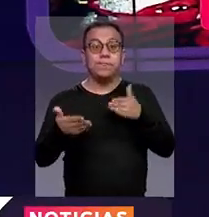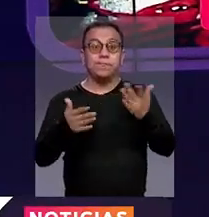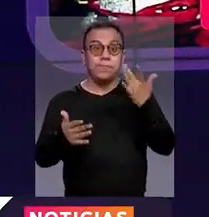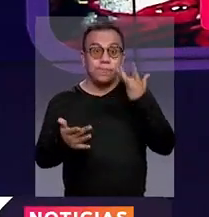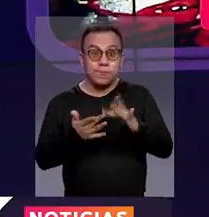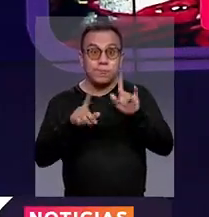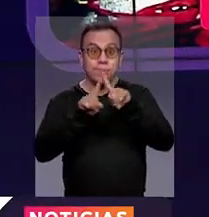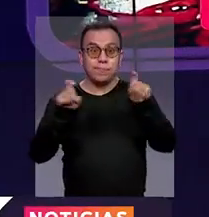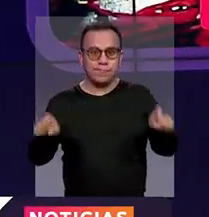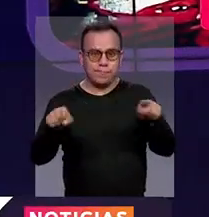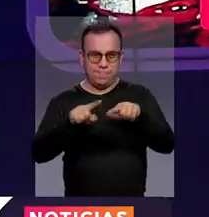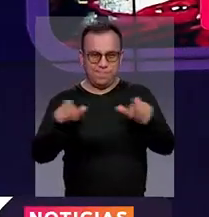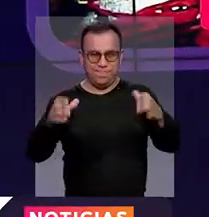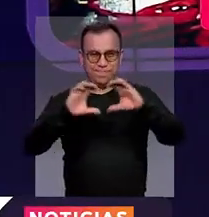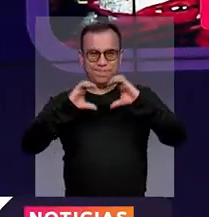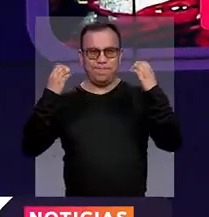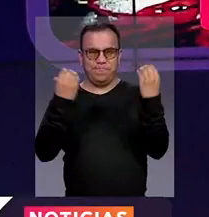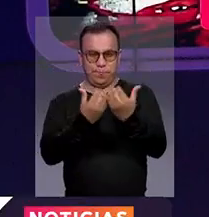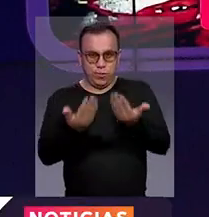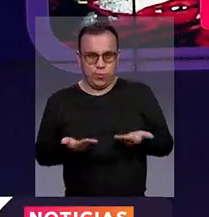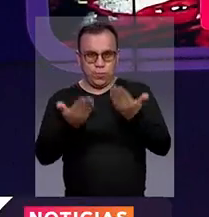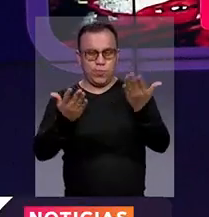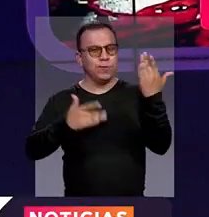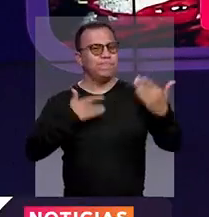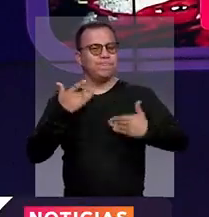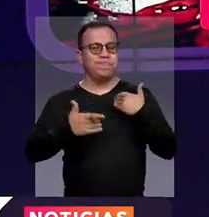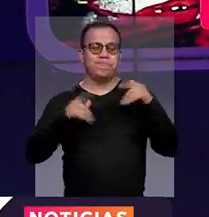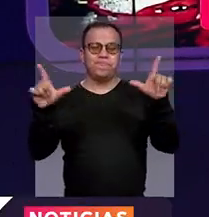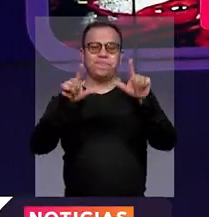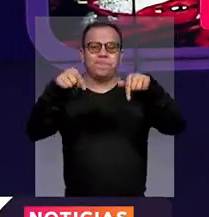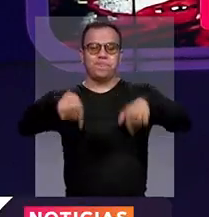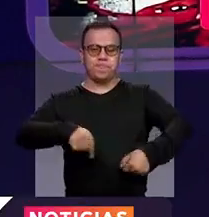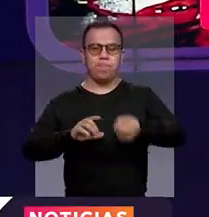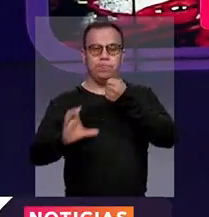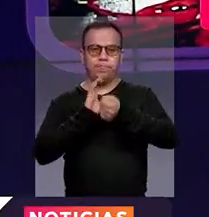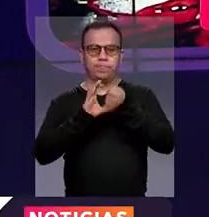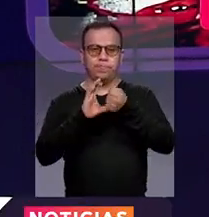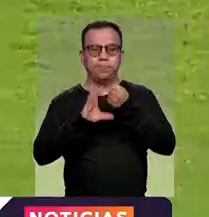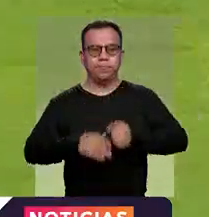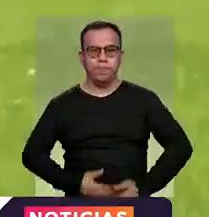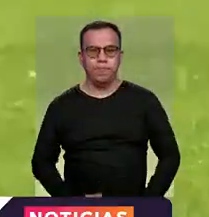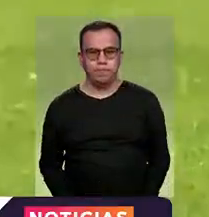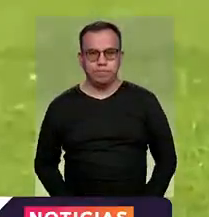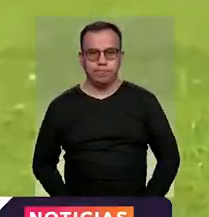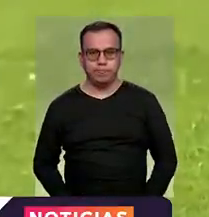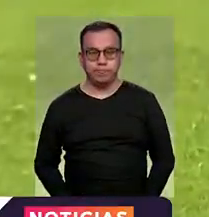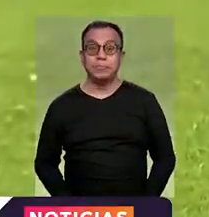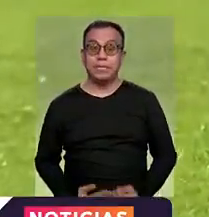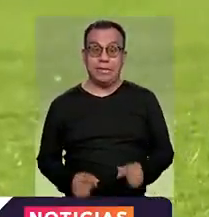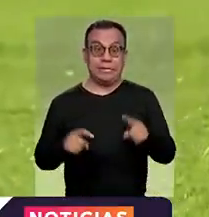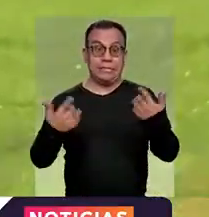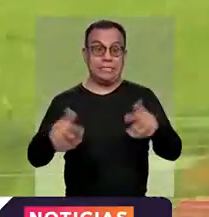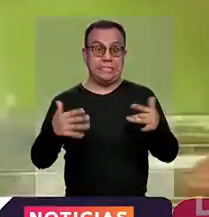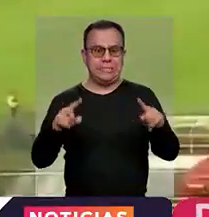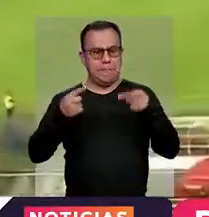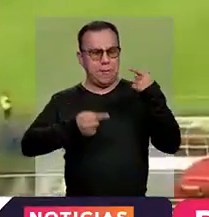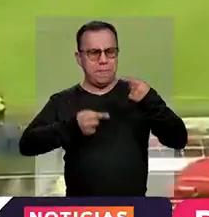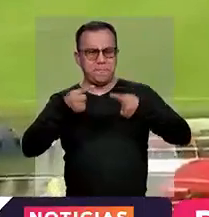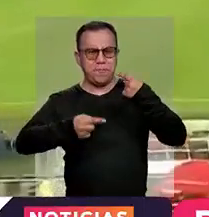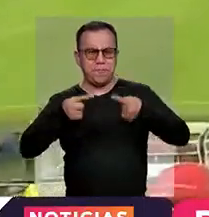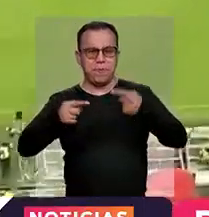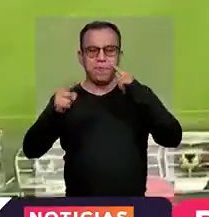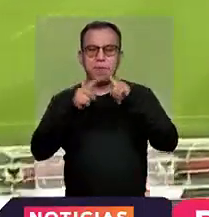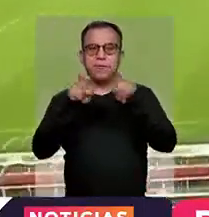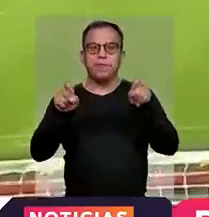que se desarrolló en el estadio el campín y que usted disfrutó a través de la pantalla de capital una final muy disputada fue la que se